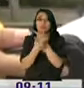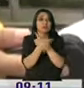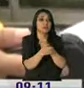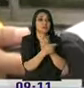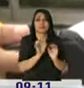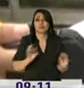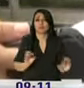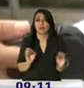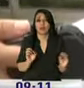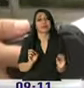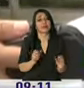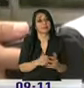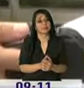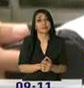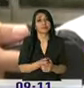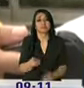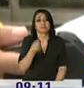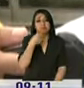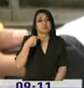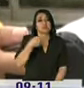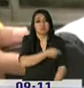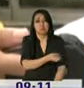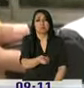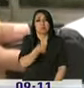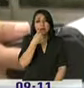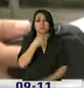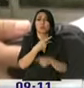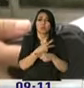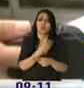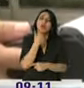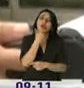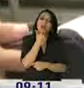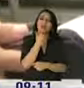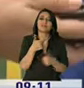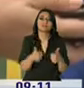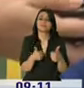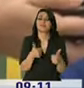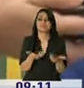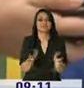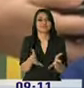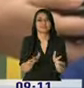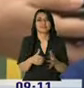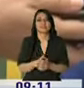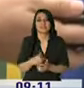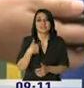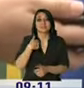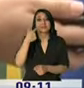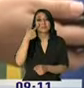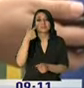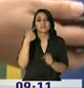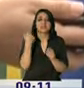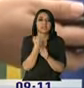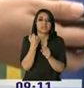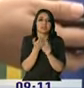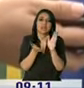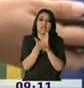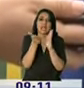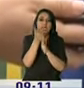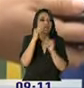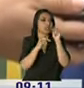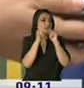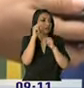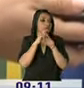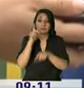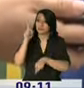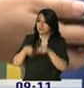Tenemos tantas pastillas cuidando, así, no está bien. Mi padre era albañil de profesión. Y no puede trabajar. No puede